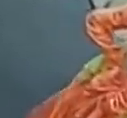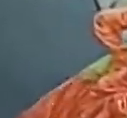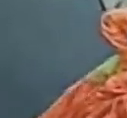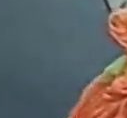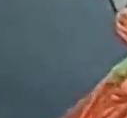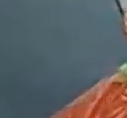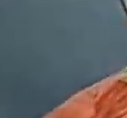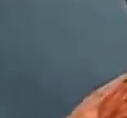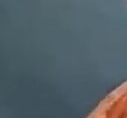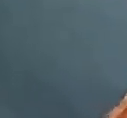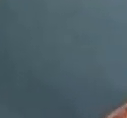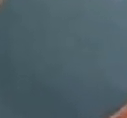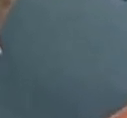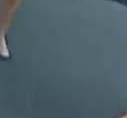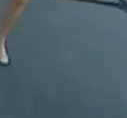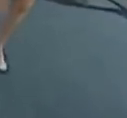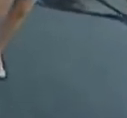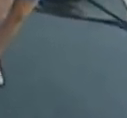Feliz domingo,